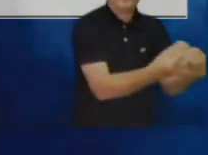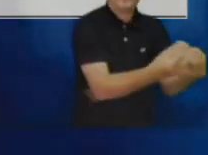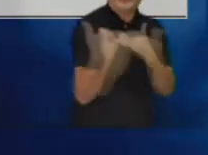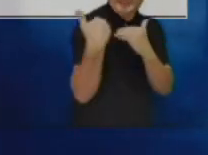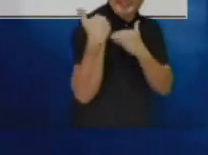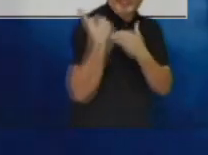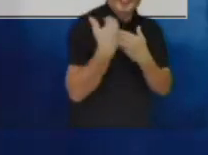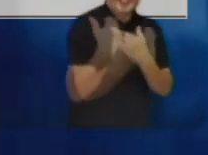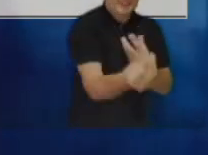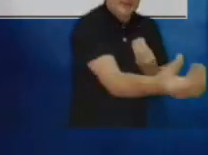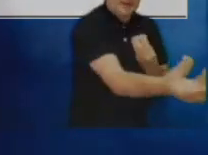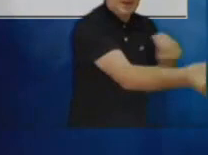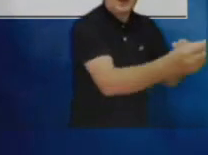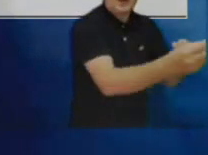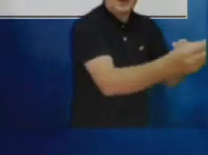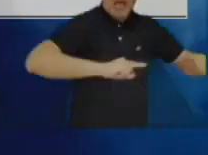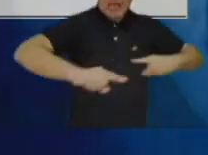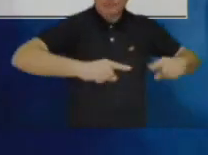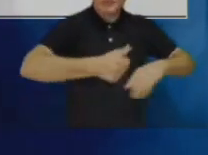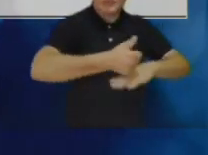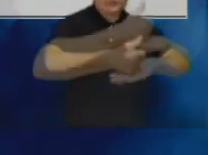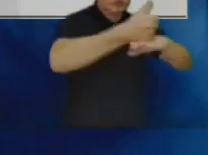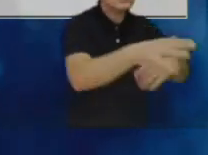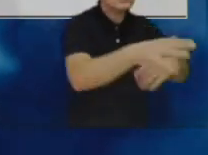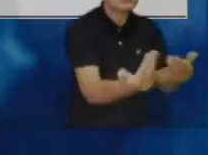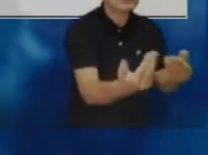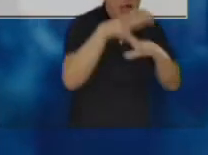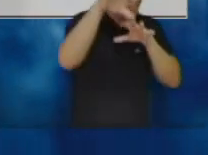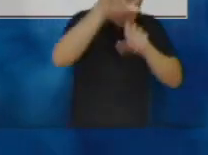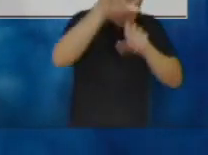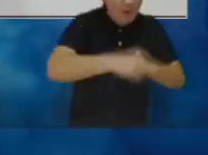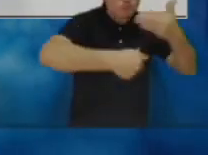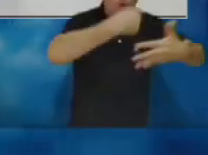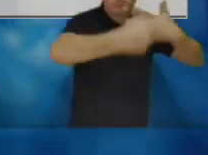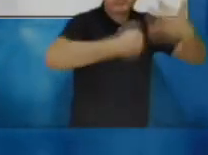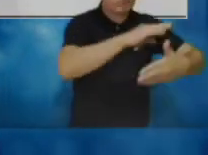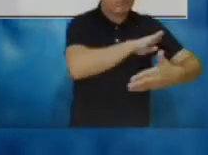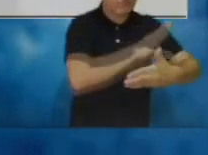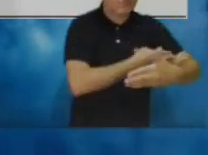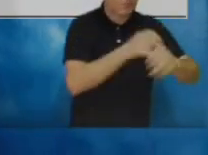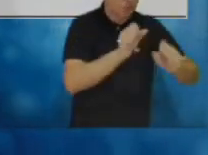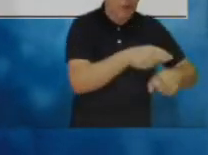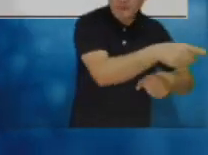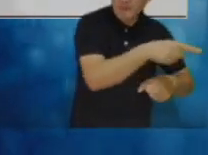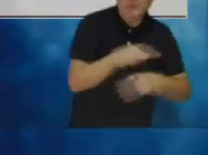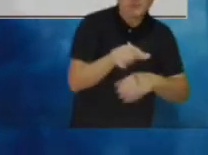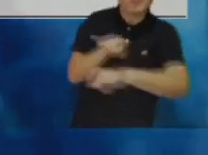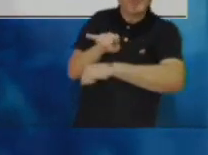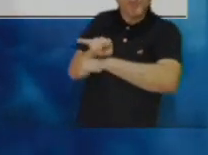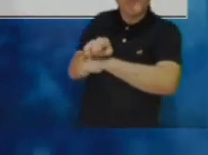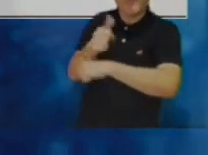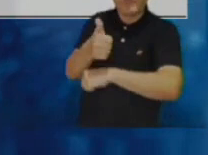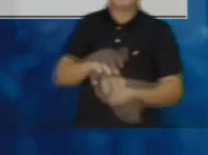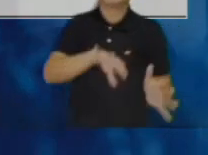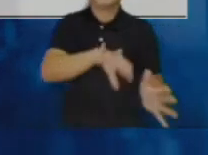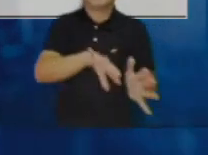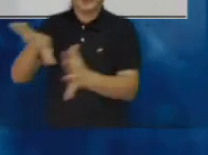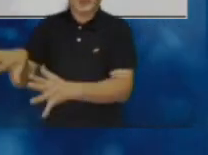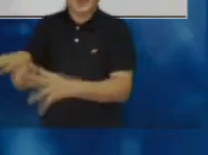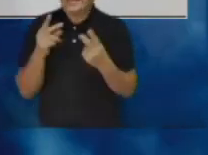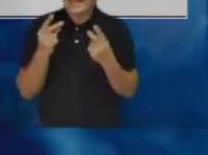para aumentar las capacidades. Rápidamente, porque